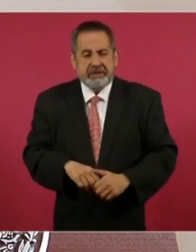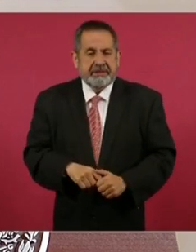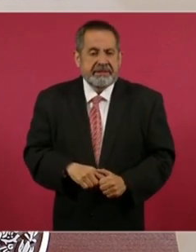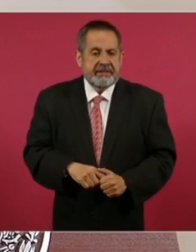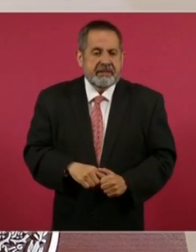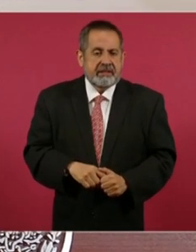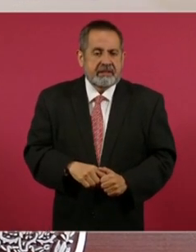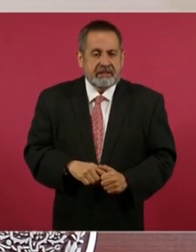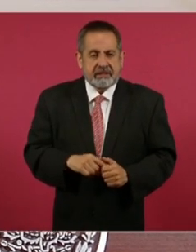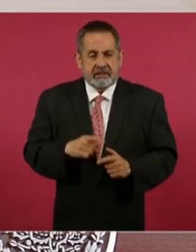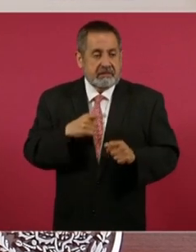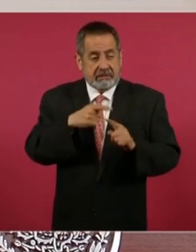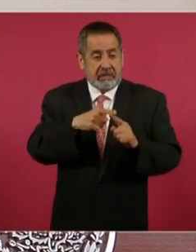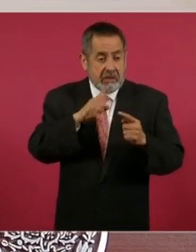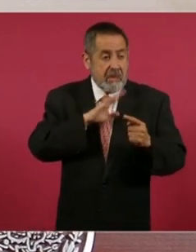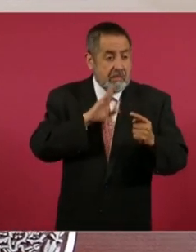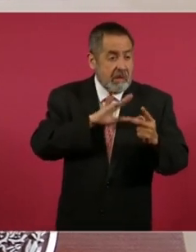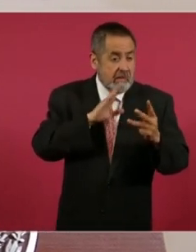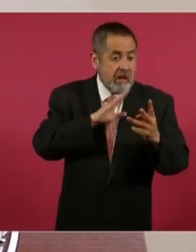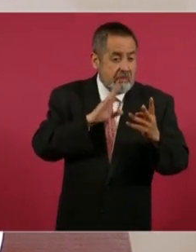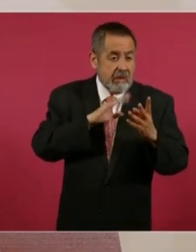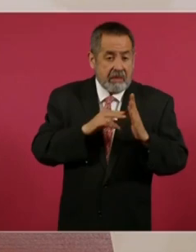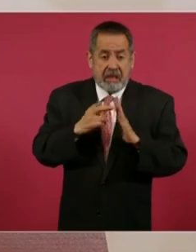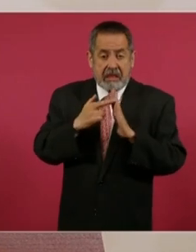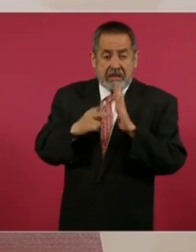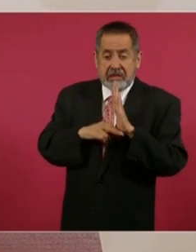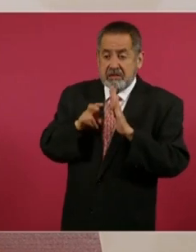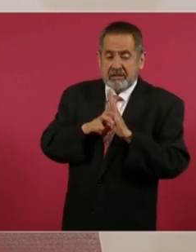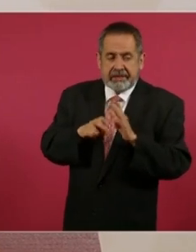por todas las medidas que está tomando.